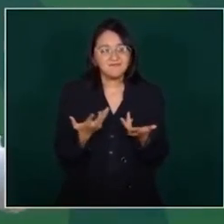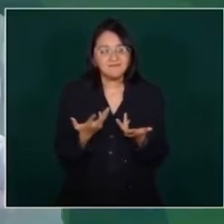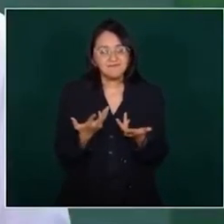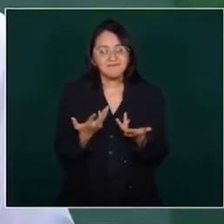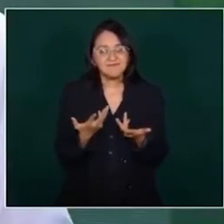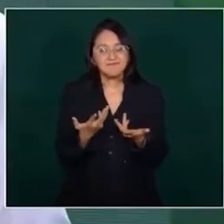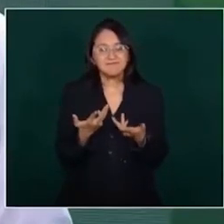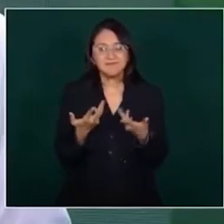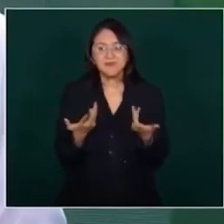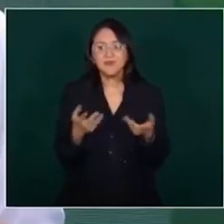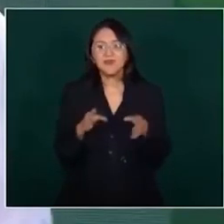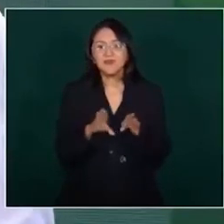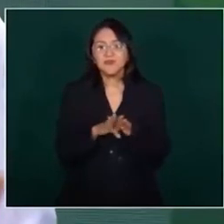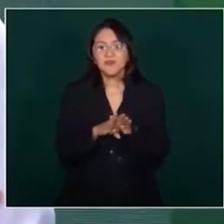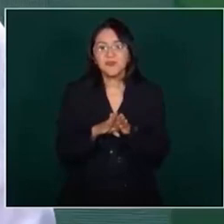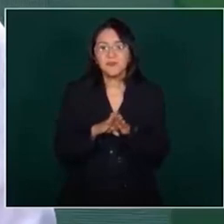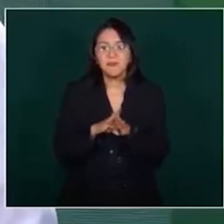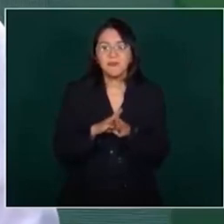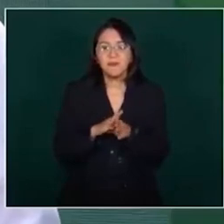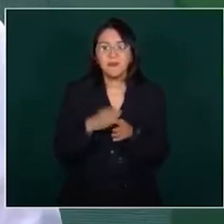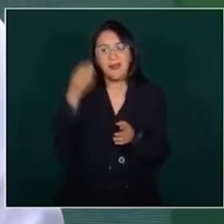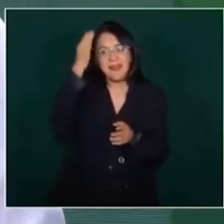el verdadero combate